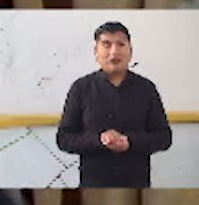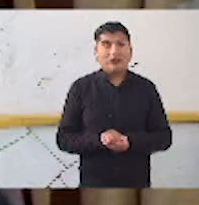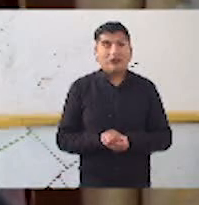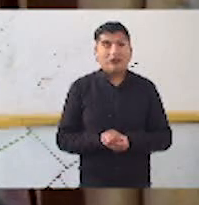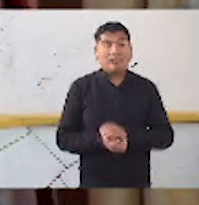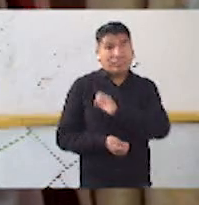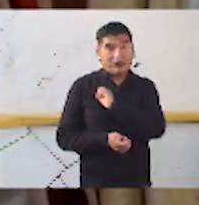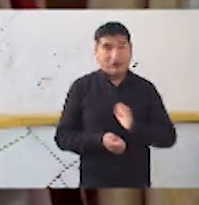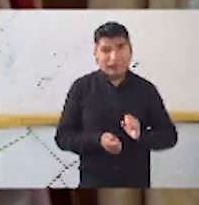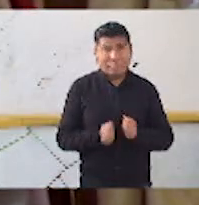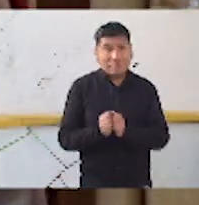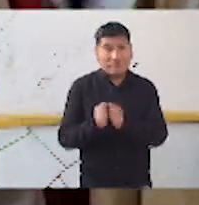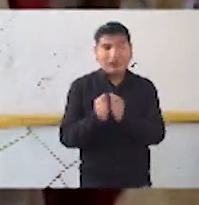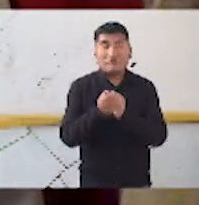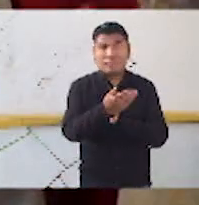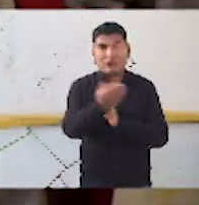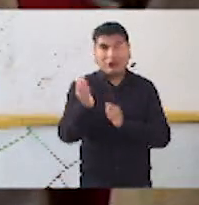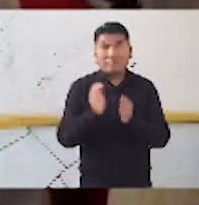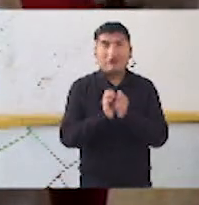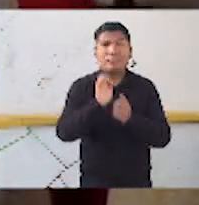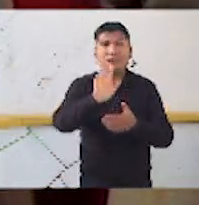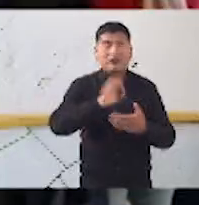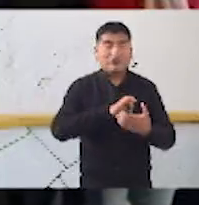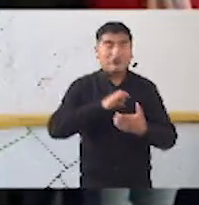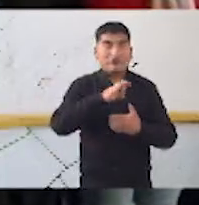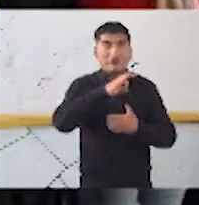El Señor esté con ustedes.